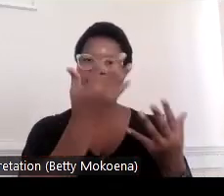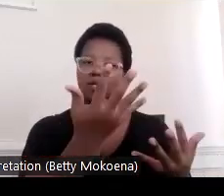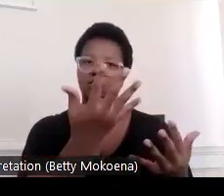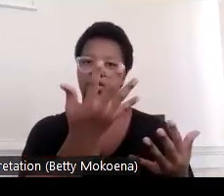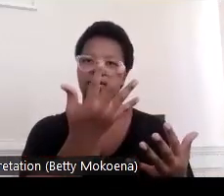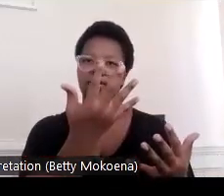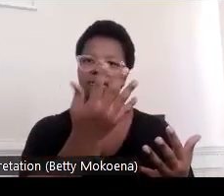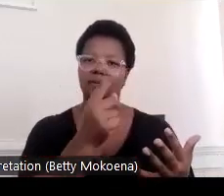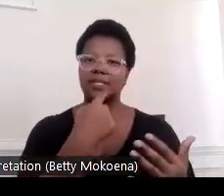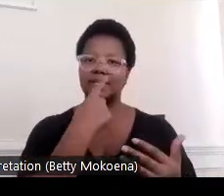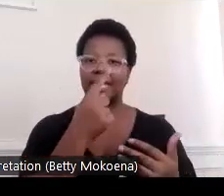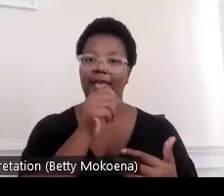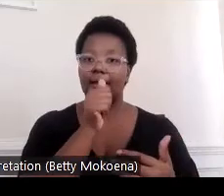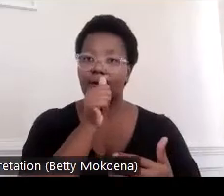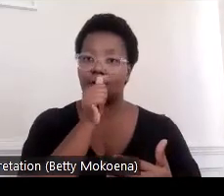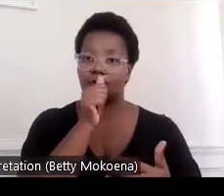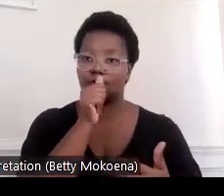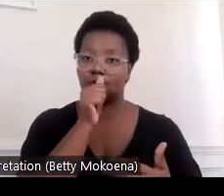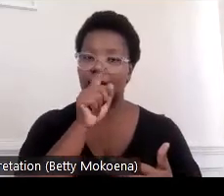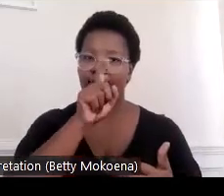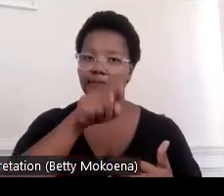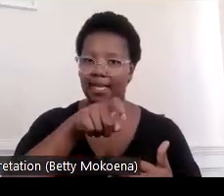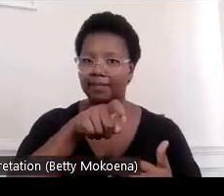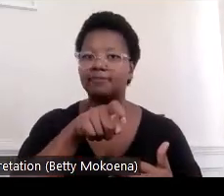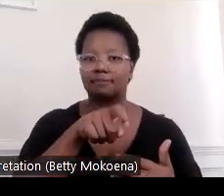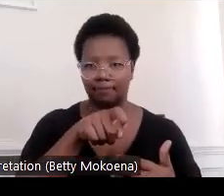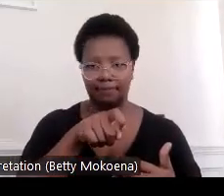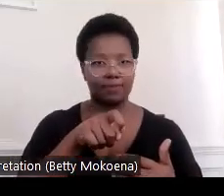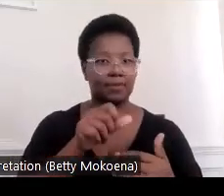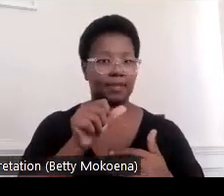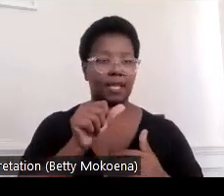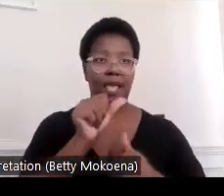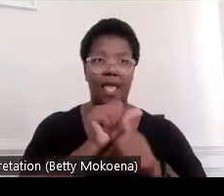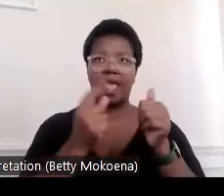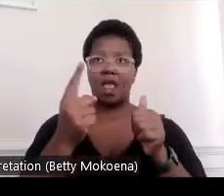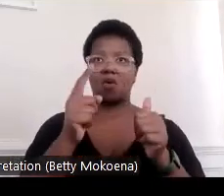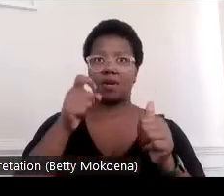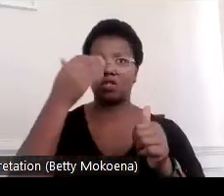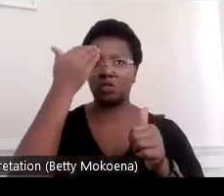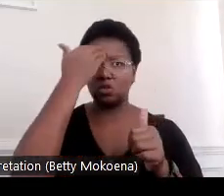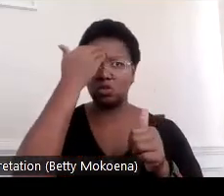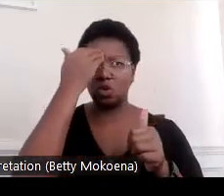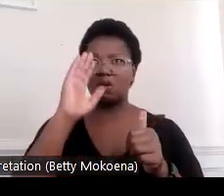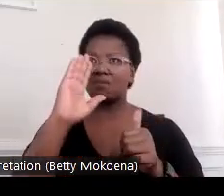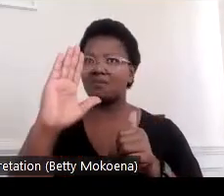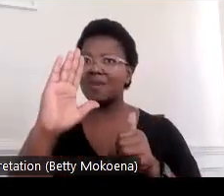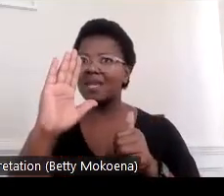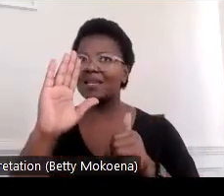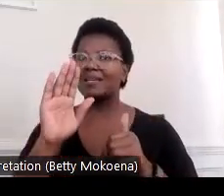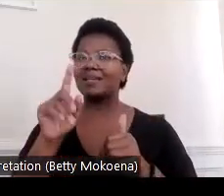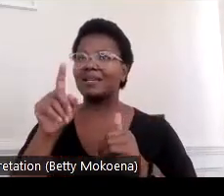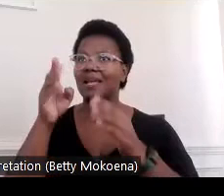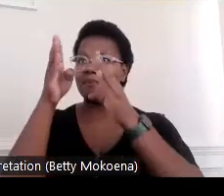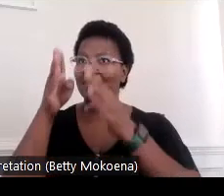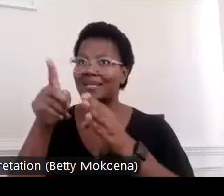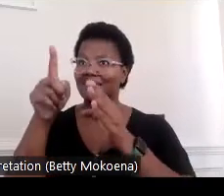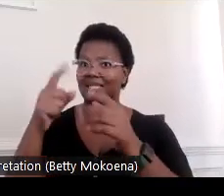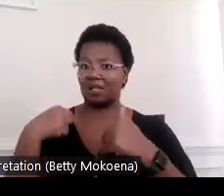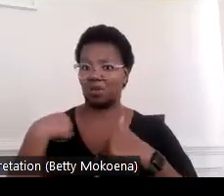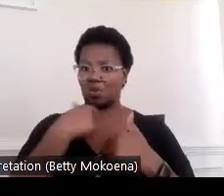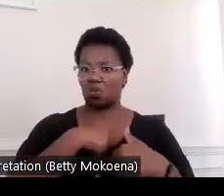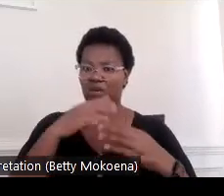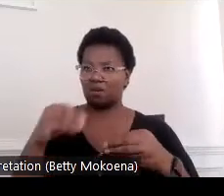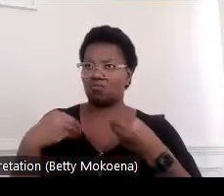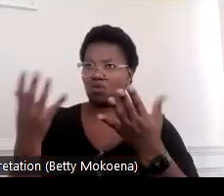personal lo que le llamamos a confidencialidad no todos tienen que saber todo sobre el individuo que